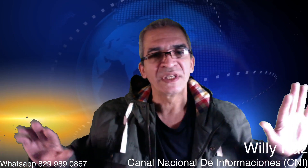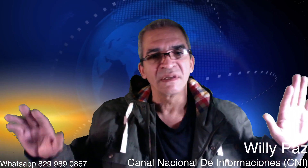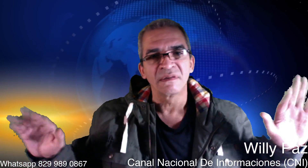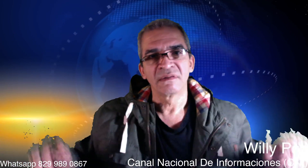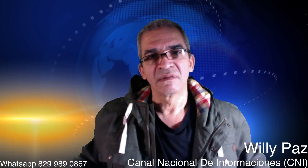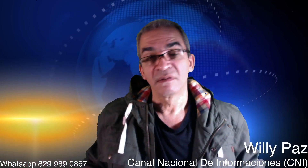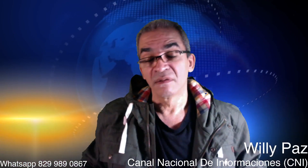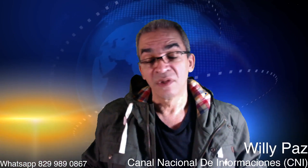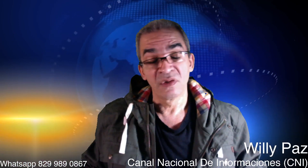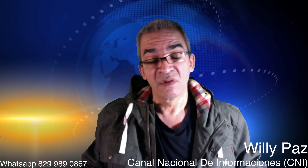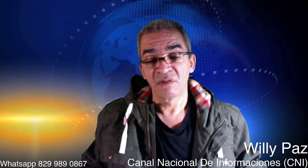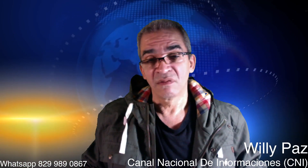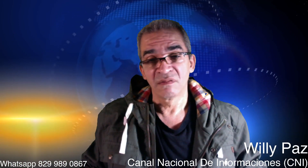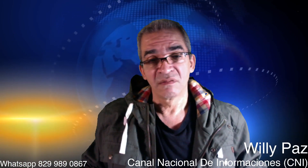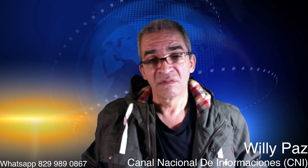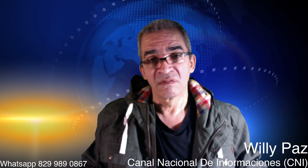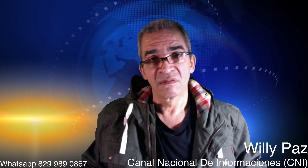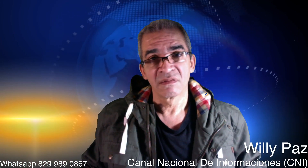porque sí. No.